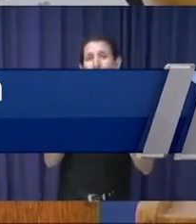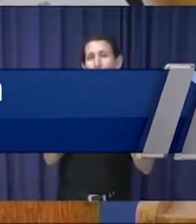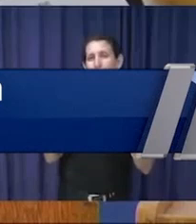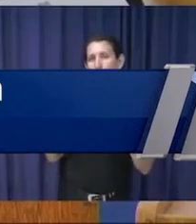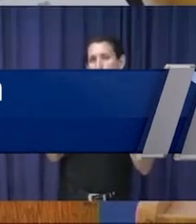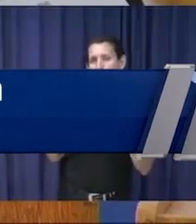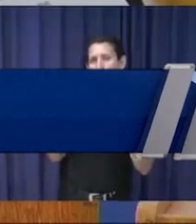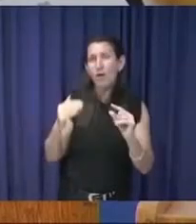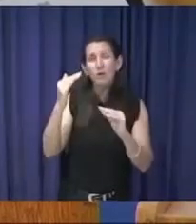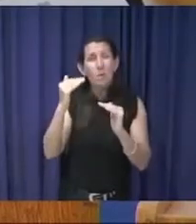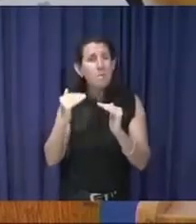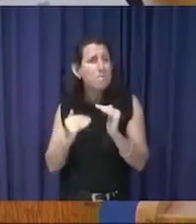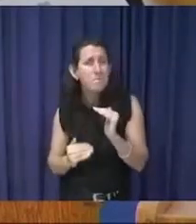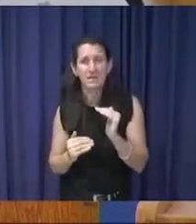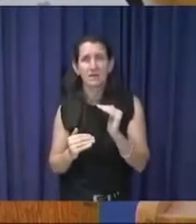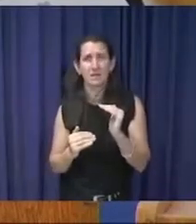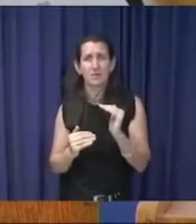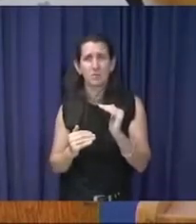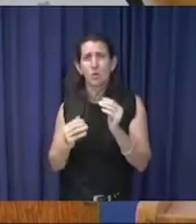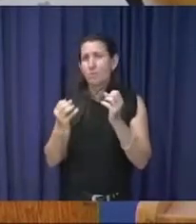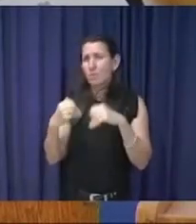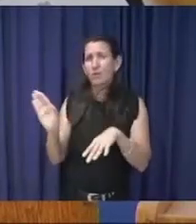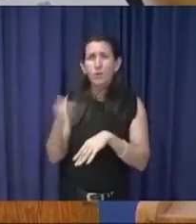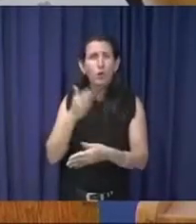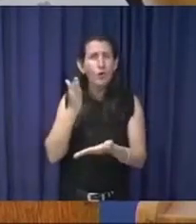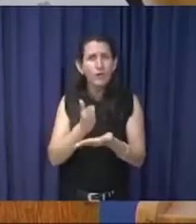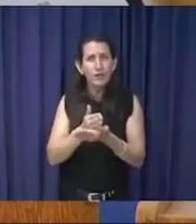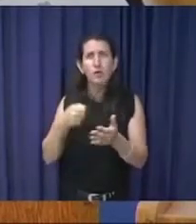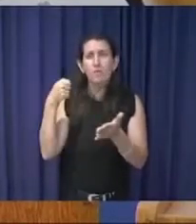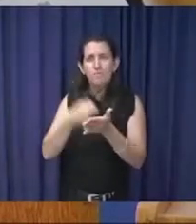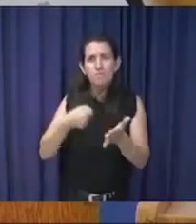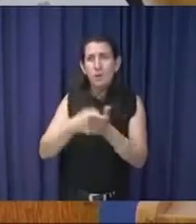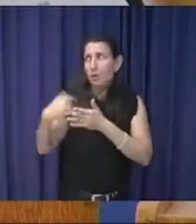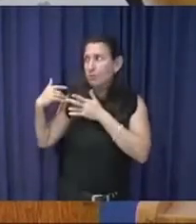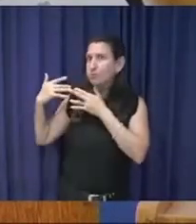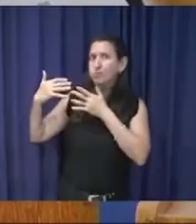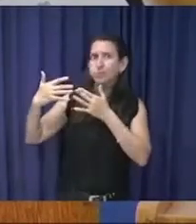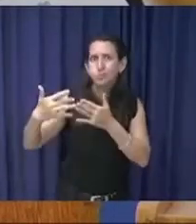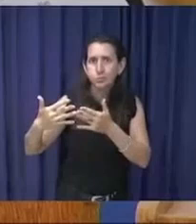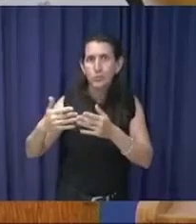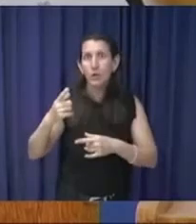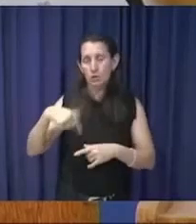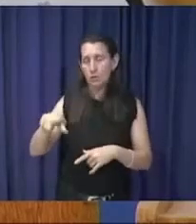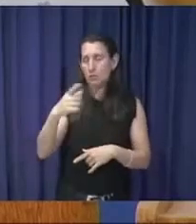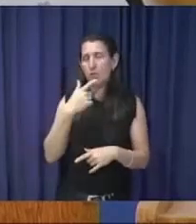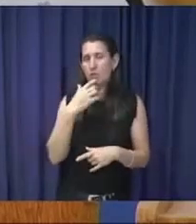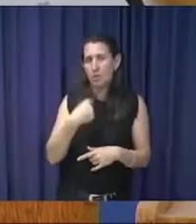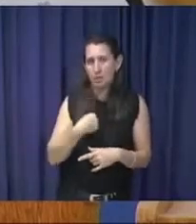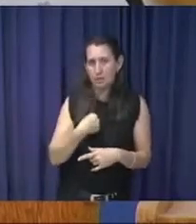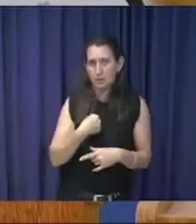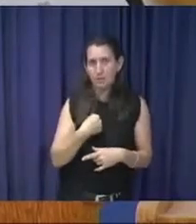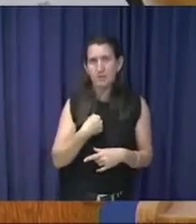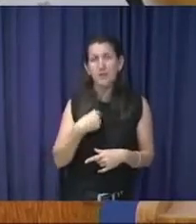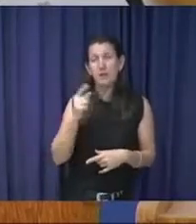reduciéndola a un mínimo, perdiendo todos los derechos que se han peleado hasta hoy. Me podrán decir, y tal vez de esta